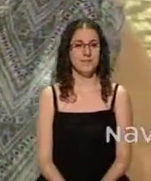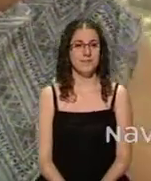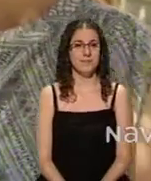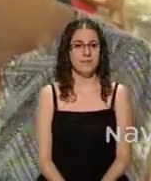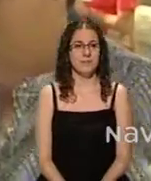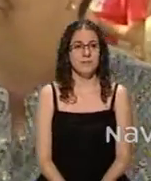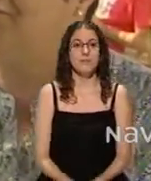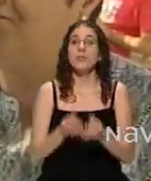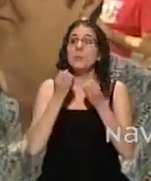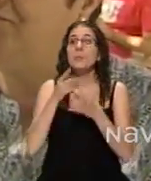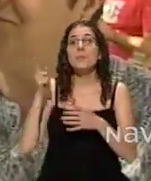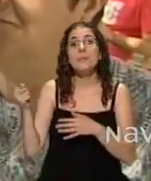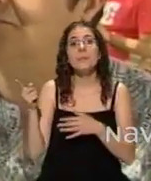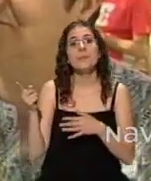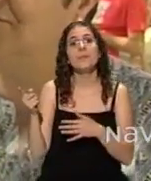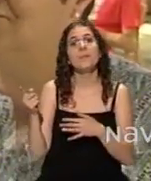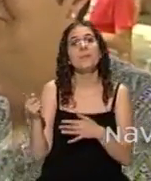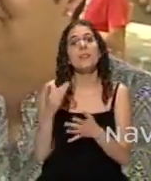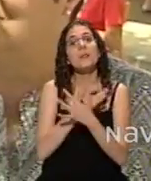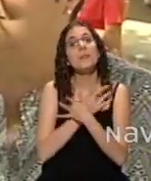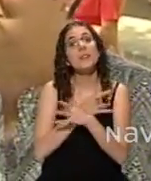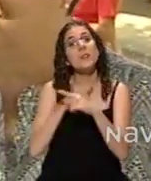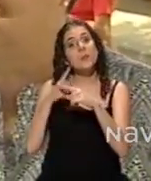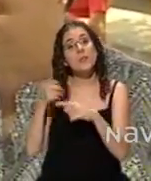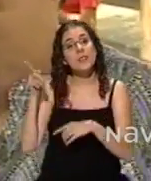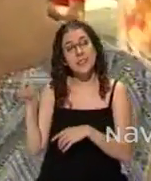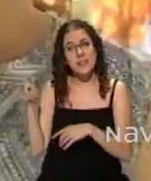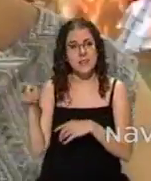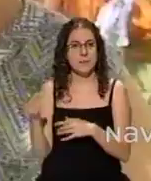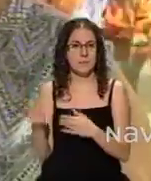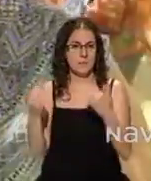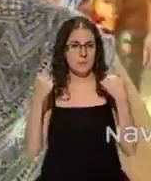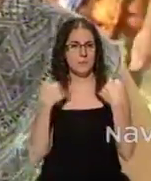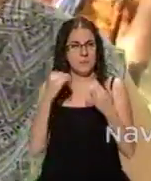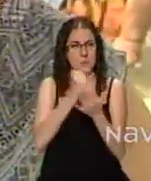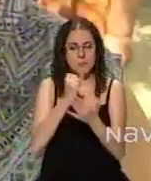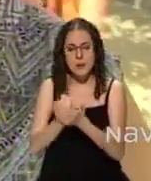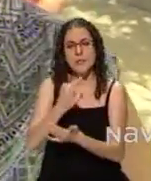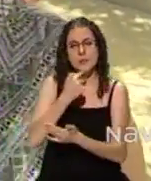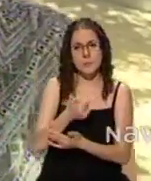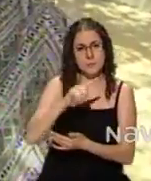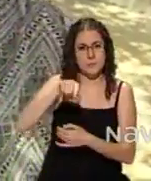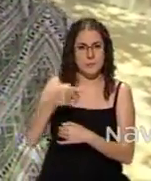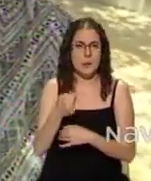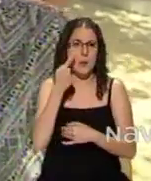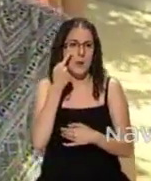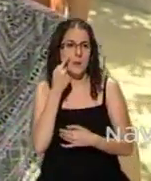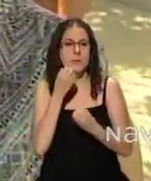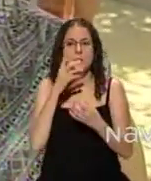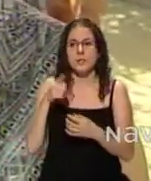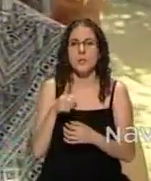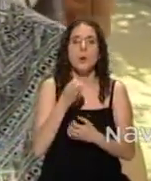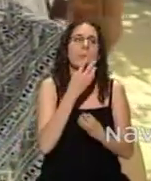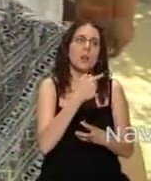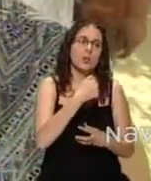Bueno, pues estamos con María Cruz, que es uno de los miembros del jurado. Cuéntanos un poco qué tenéis en cuenta para el ganador. Bueno, pues vamos a tener en cuenta un poco